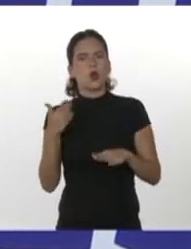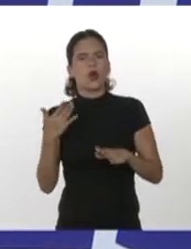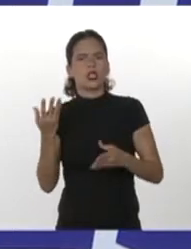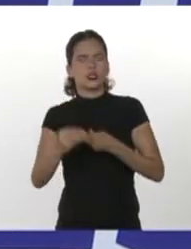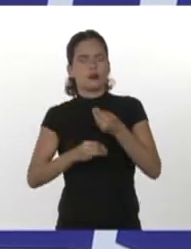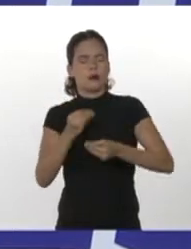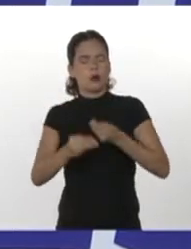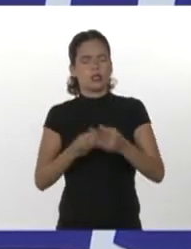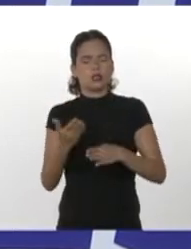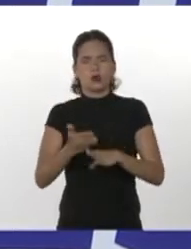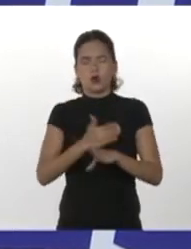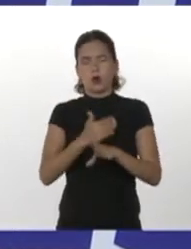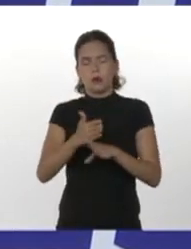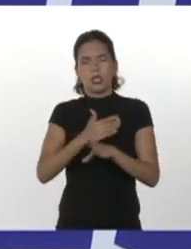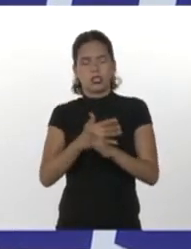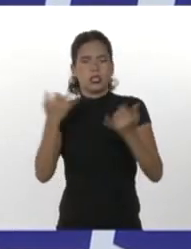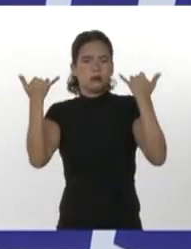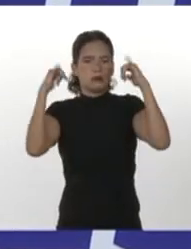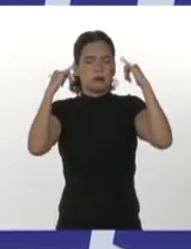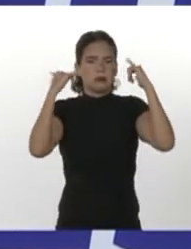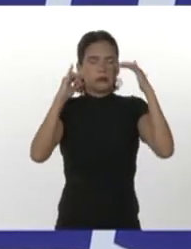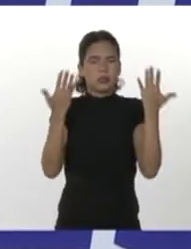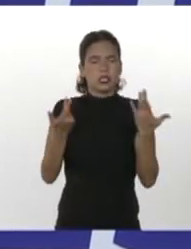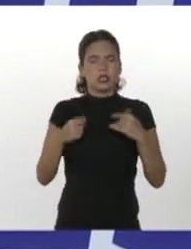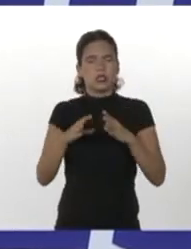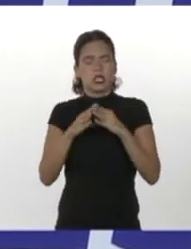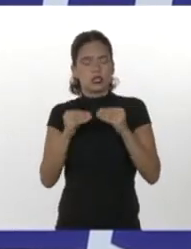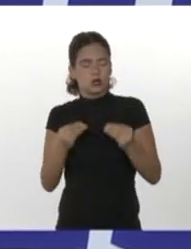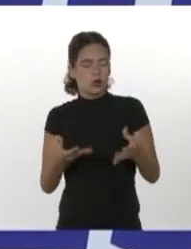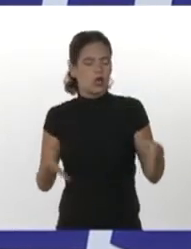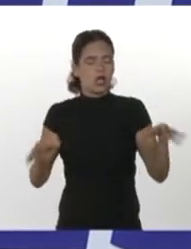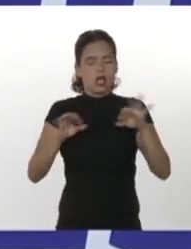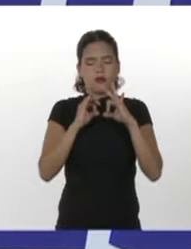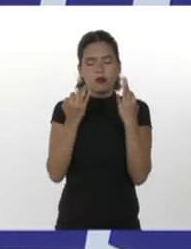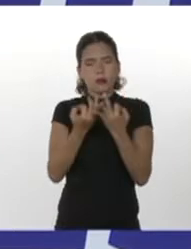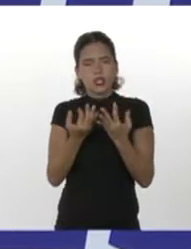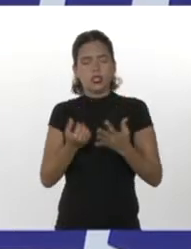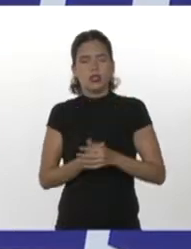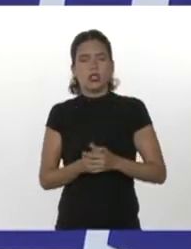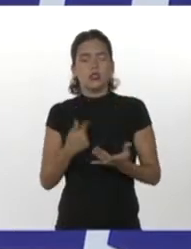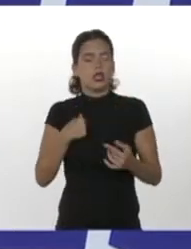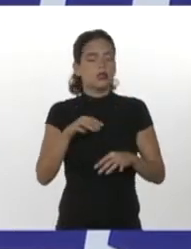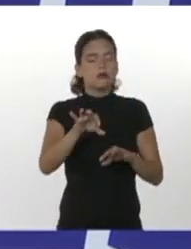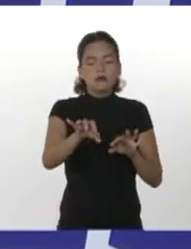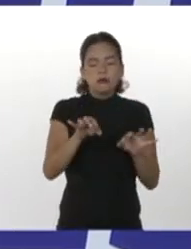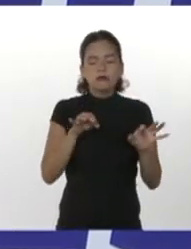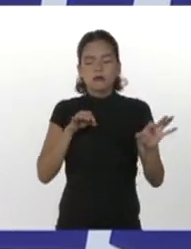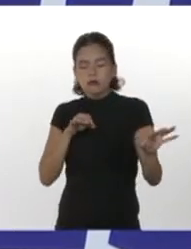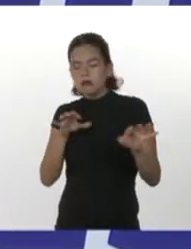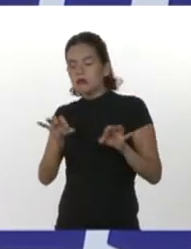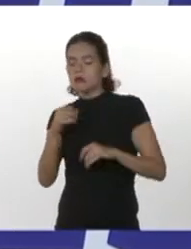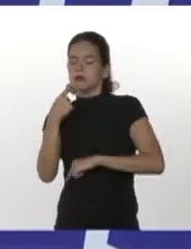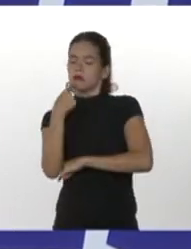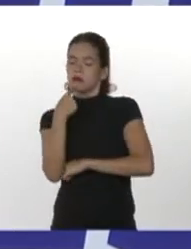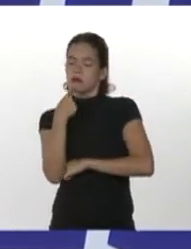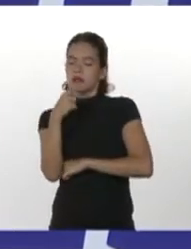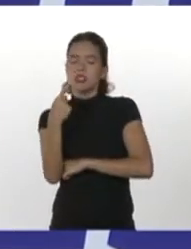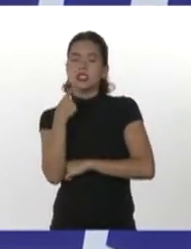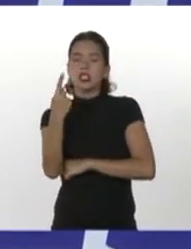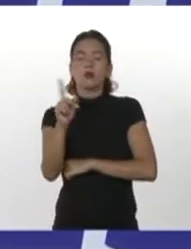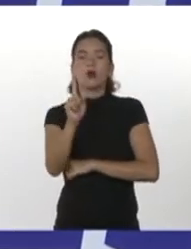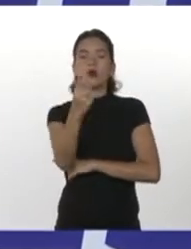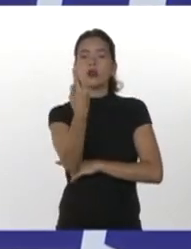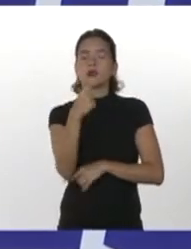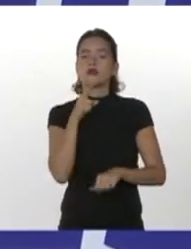un compartir, un agasajo, ¿verdad? Entre todos los miembros de la familia decidimos y se toma una